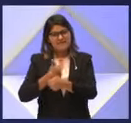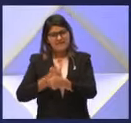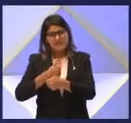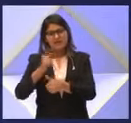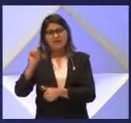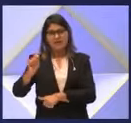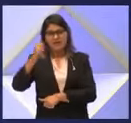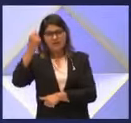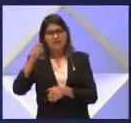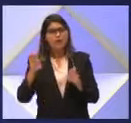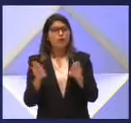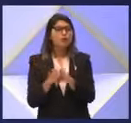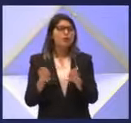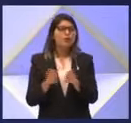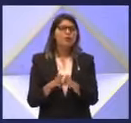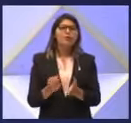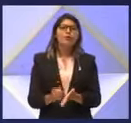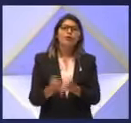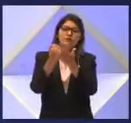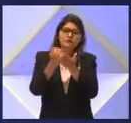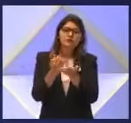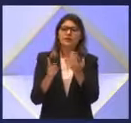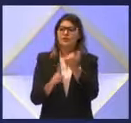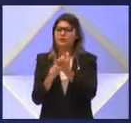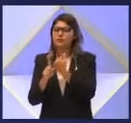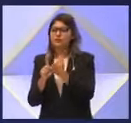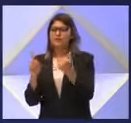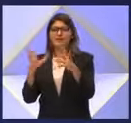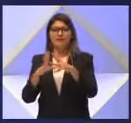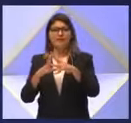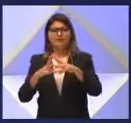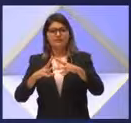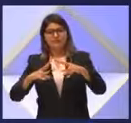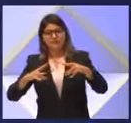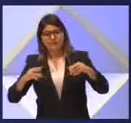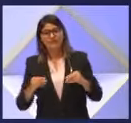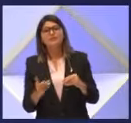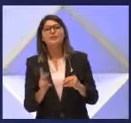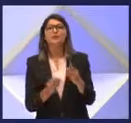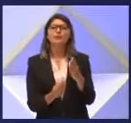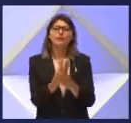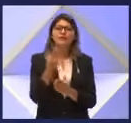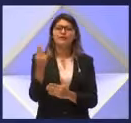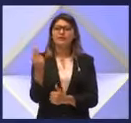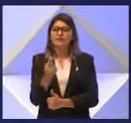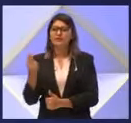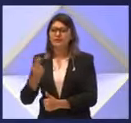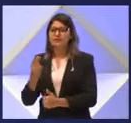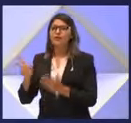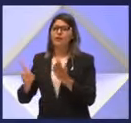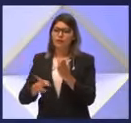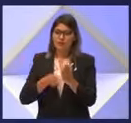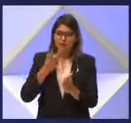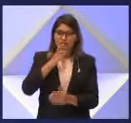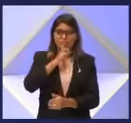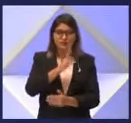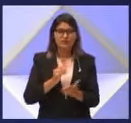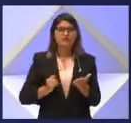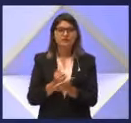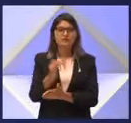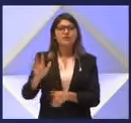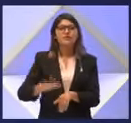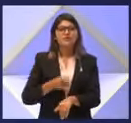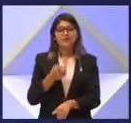creando soluciones pero también va creando necesidades que necesitan ser resueltas porque porque